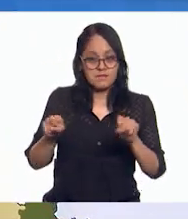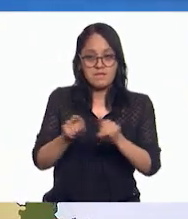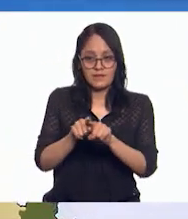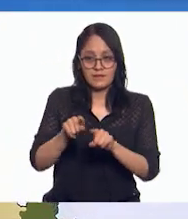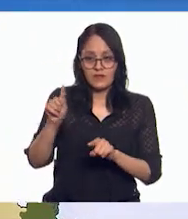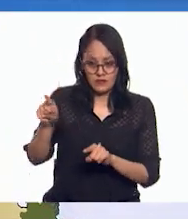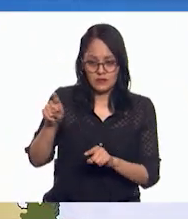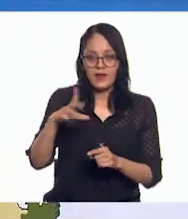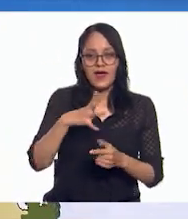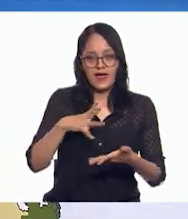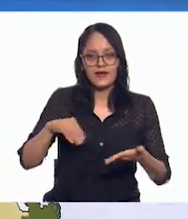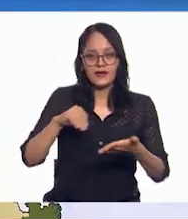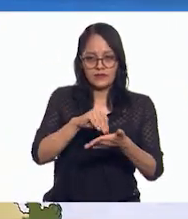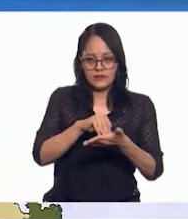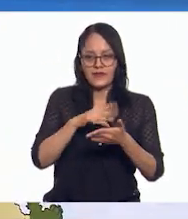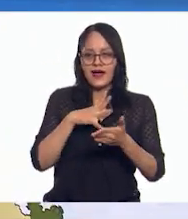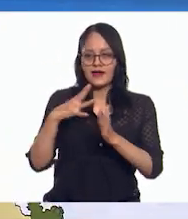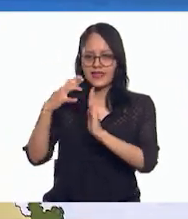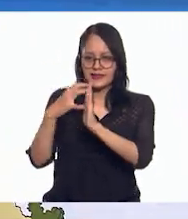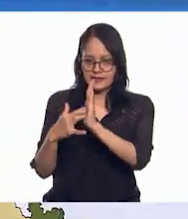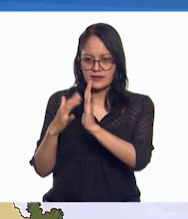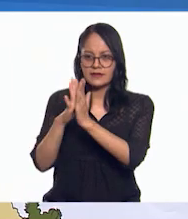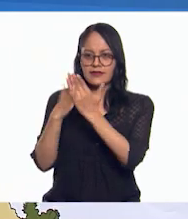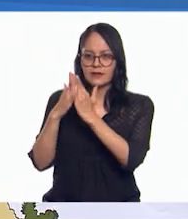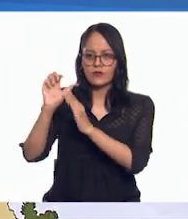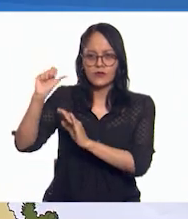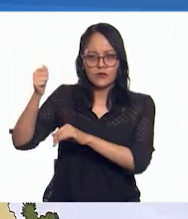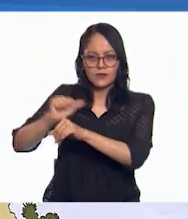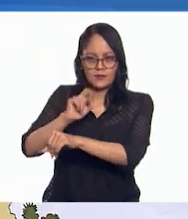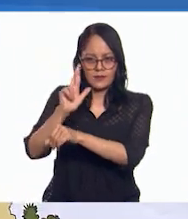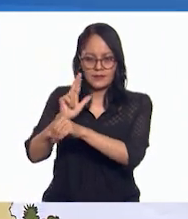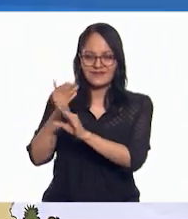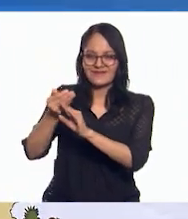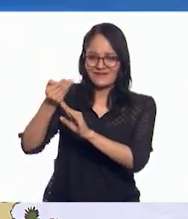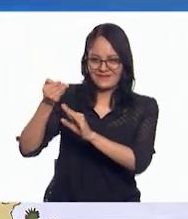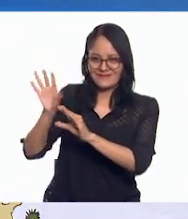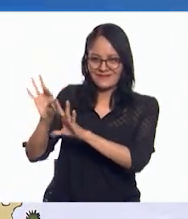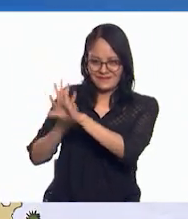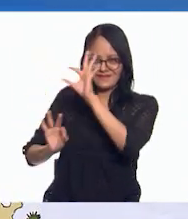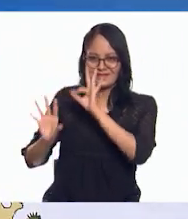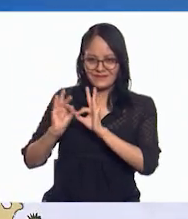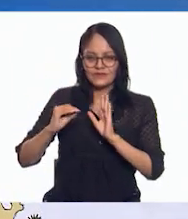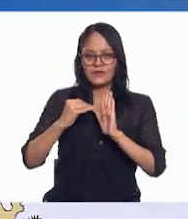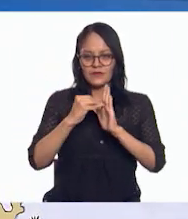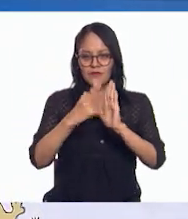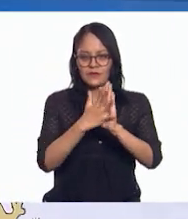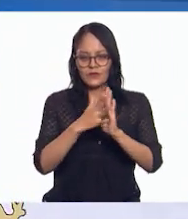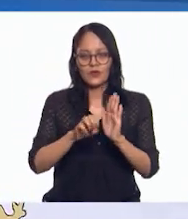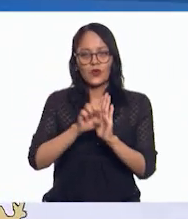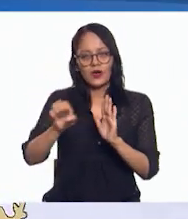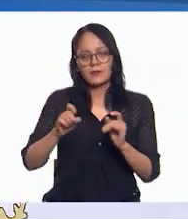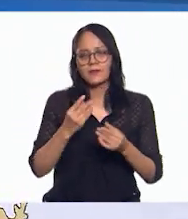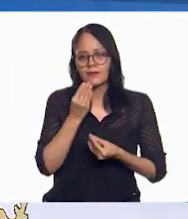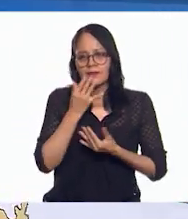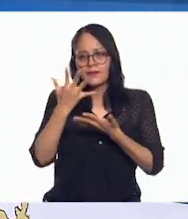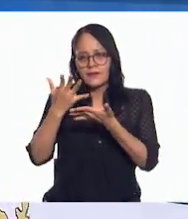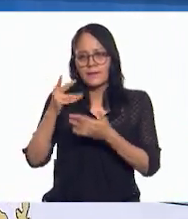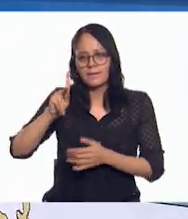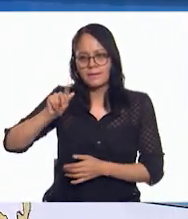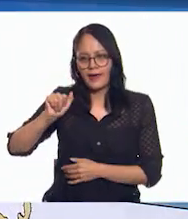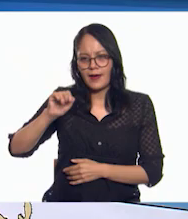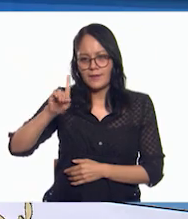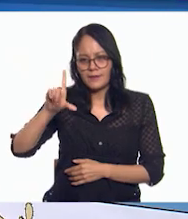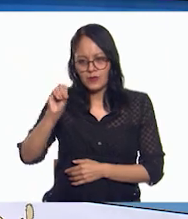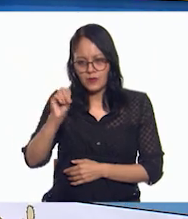directas e indirectas a los textos y a los autores con los que trabajamos en estas clases. Por ejemplo, la dedicatoria a Pablo